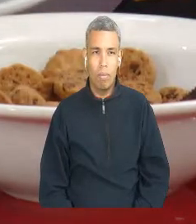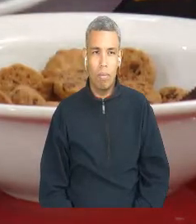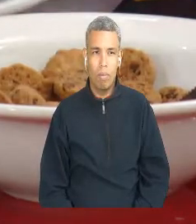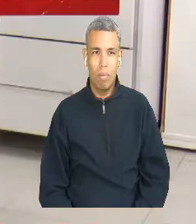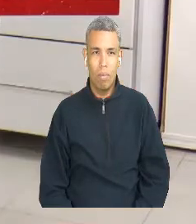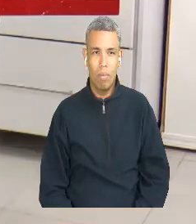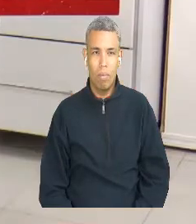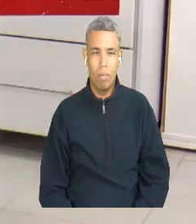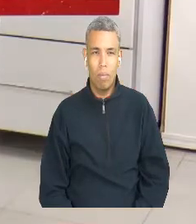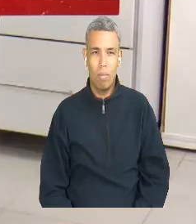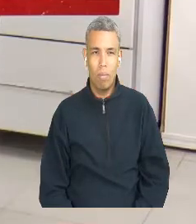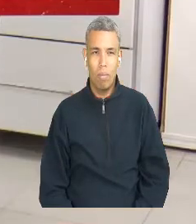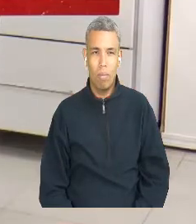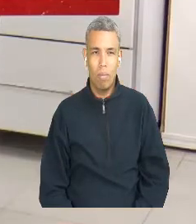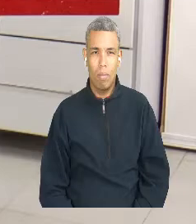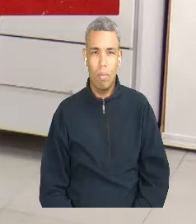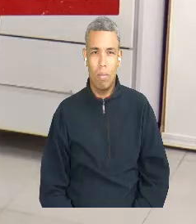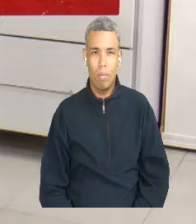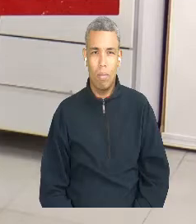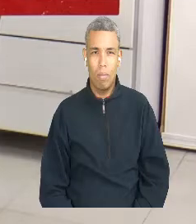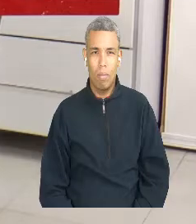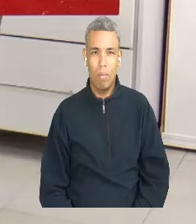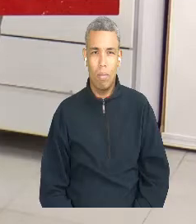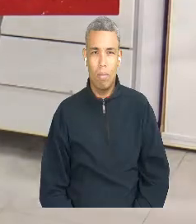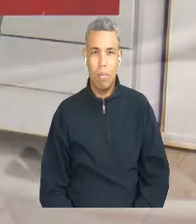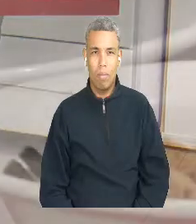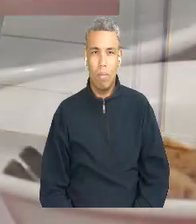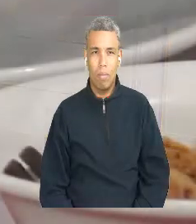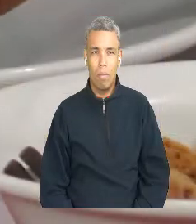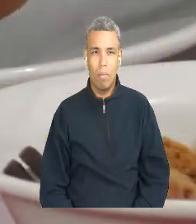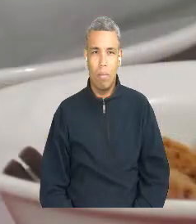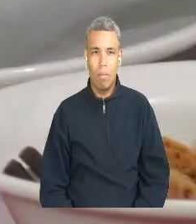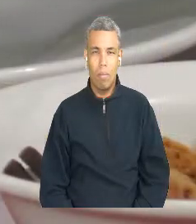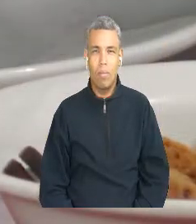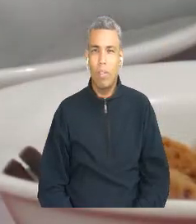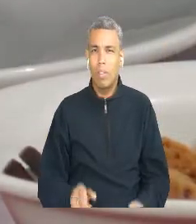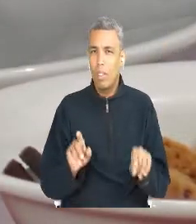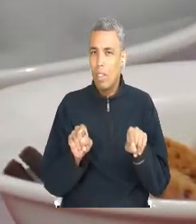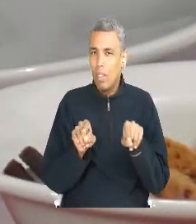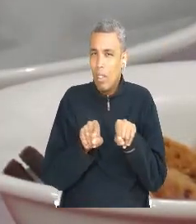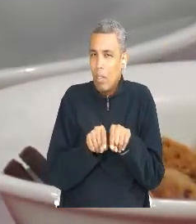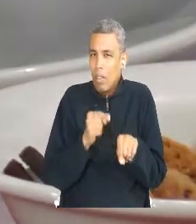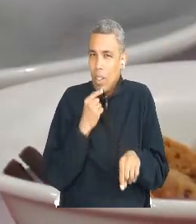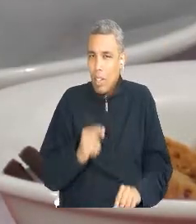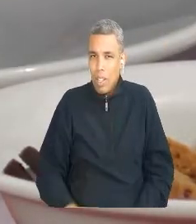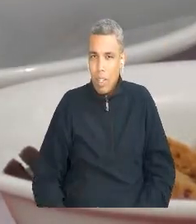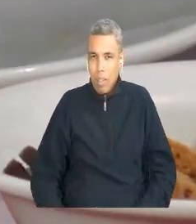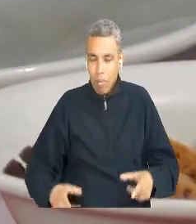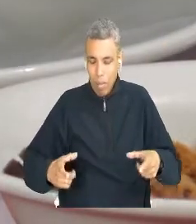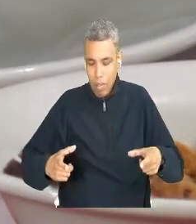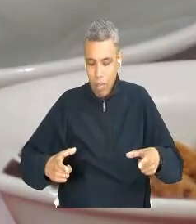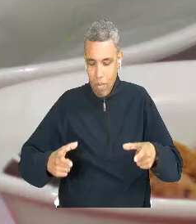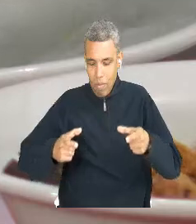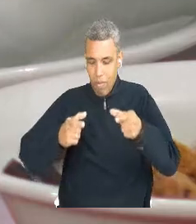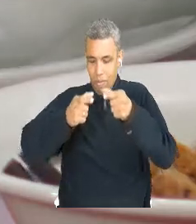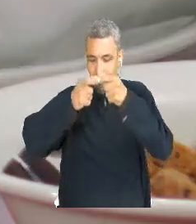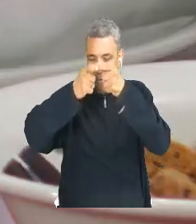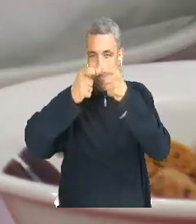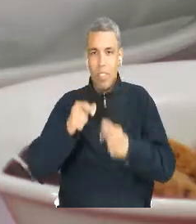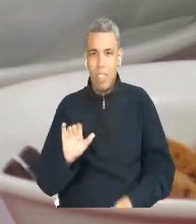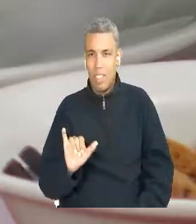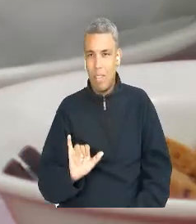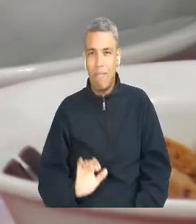Hago 2 acá. Voy a hacer estas como un conito, como mira. Como un conito, bueno. Como un conito. Aquí así, como